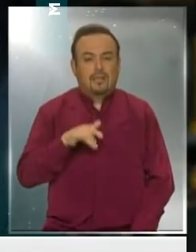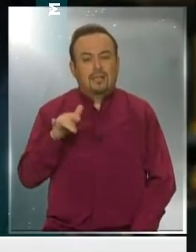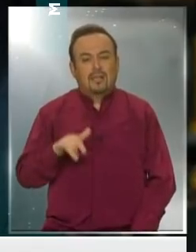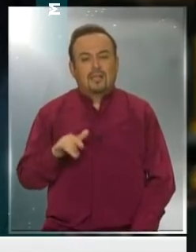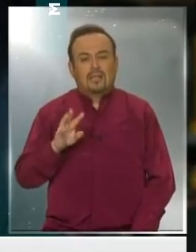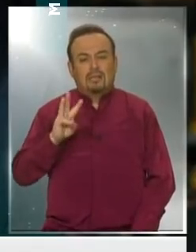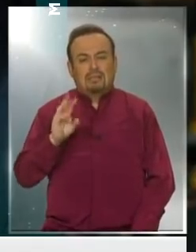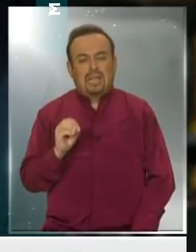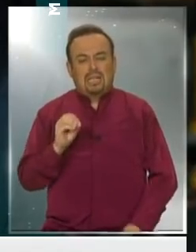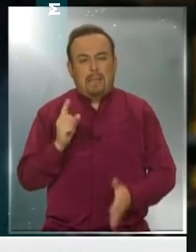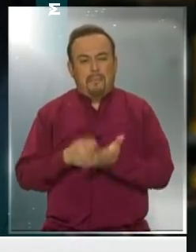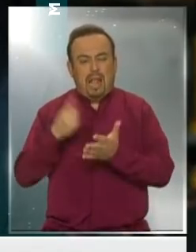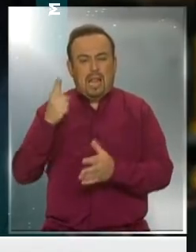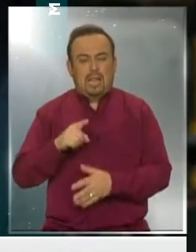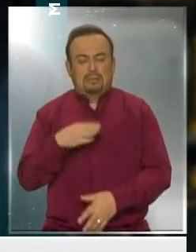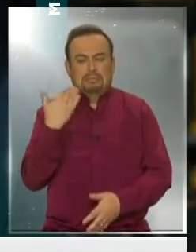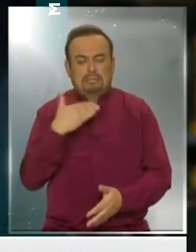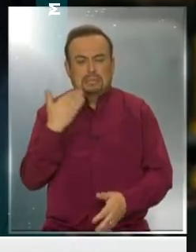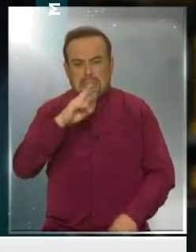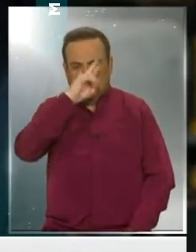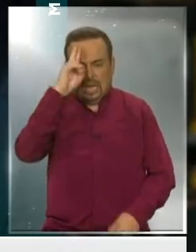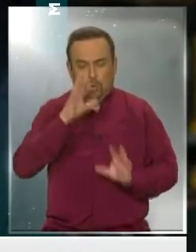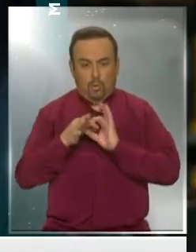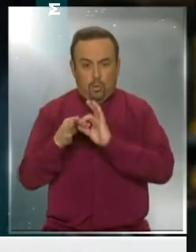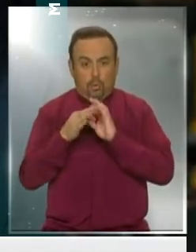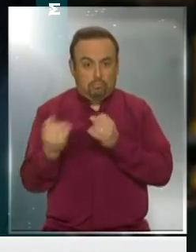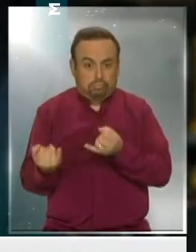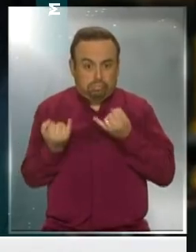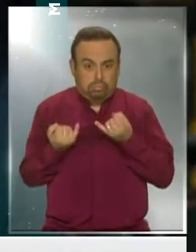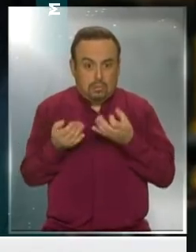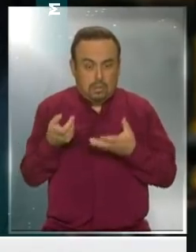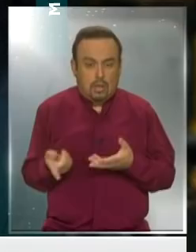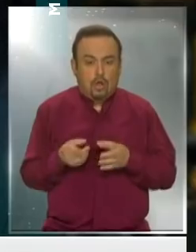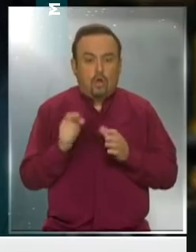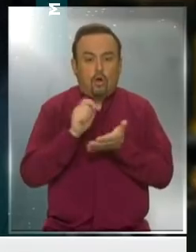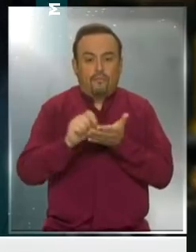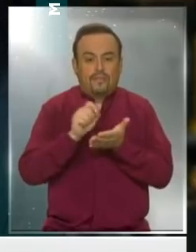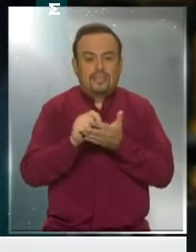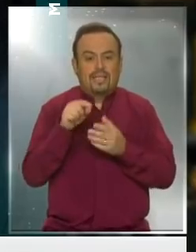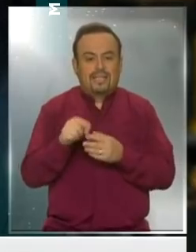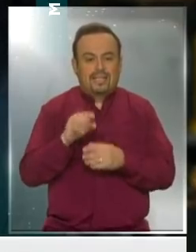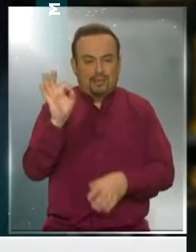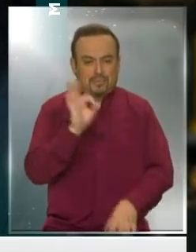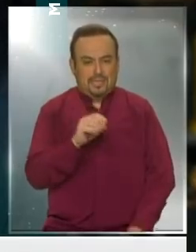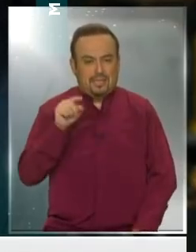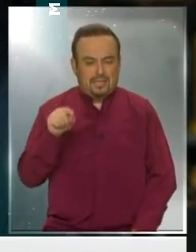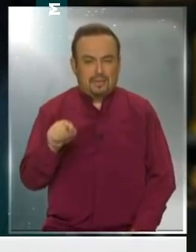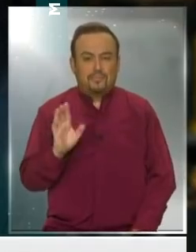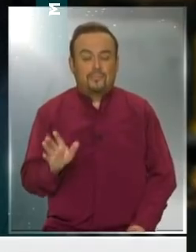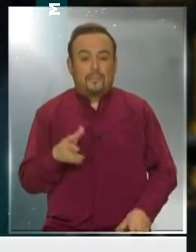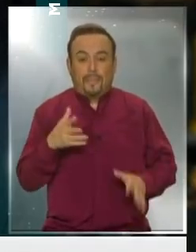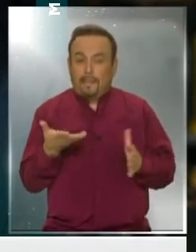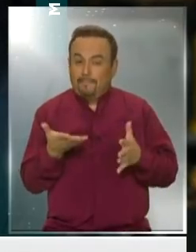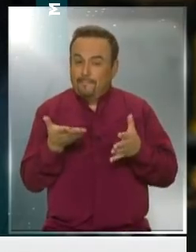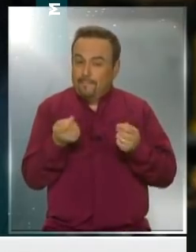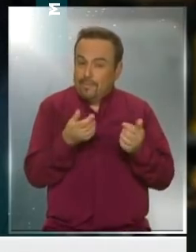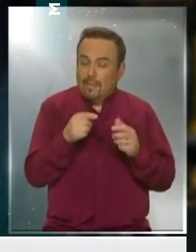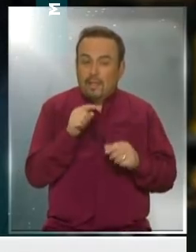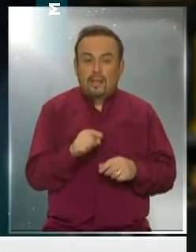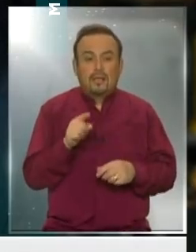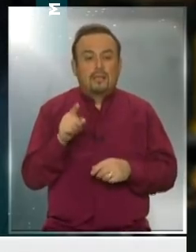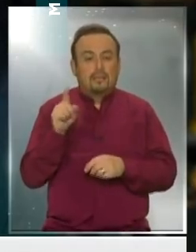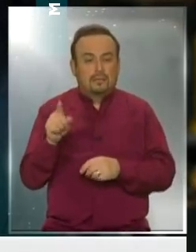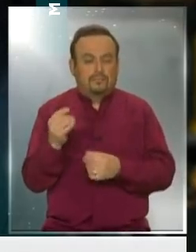de 30.000 fallecidos, de acuerdo a la información que ha entregado la Oficina Nacional de Estadísticas. Y en lo que podría parecer un dato de la